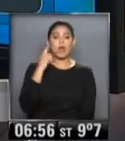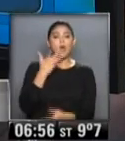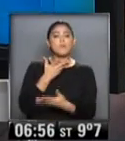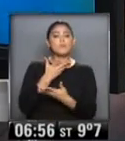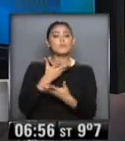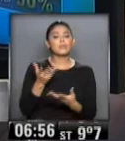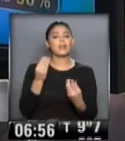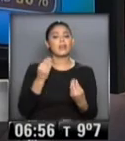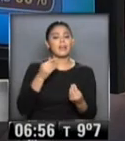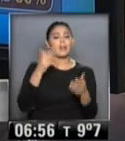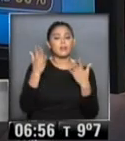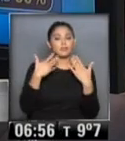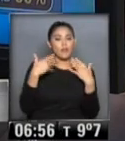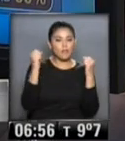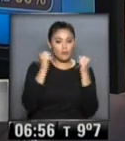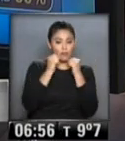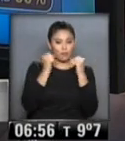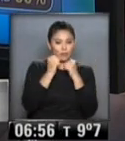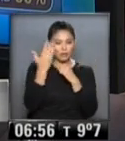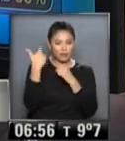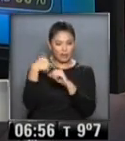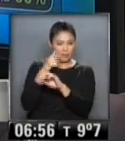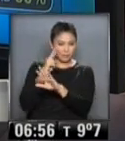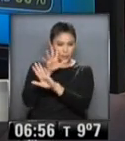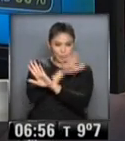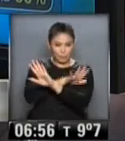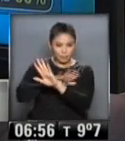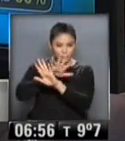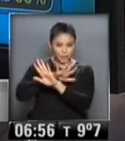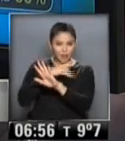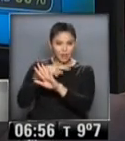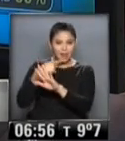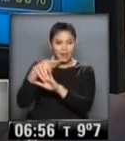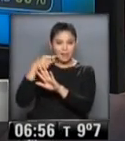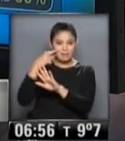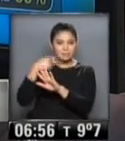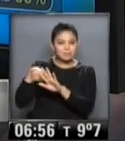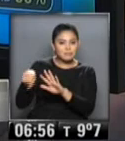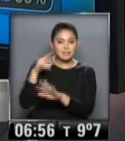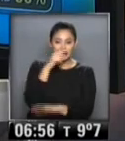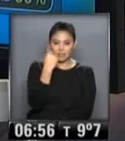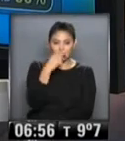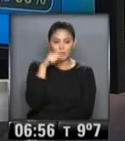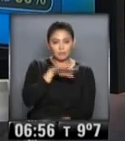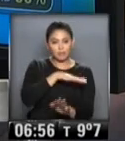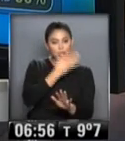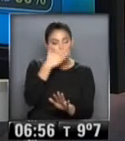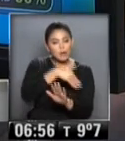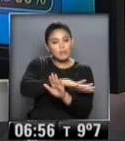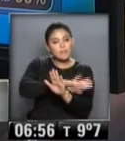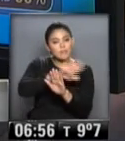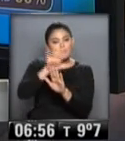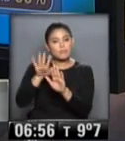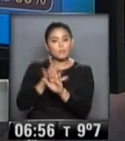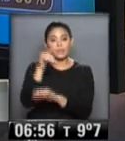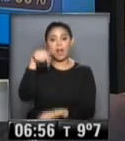ese frente de aire frío que veíamos en la zona central de la provincia de Buenos Aires. Eso tiene que llegar, lo que hay ahora, en este